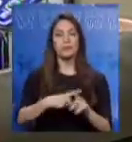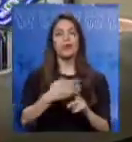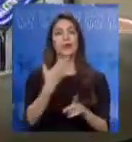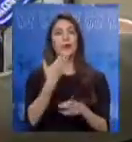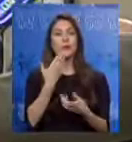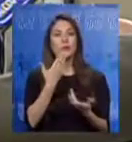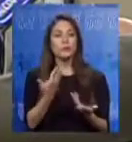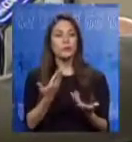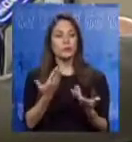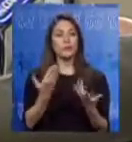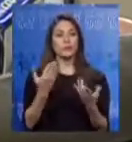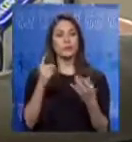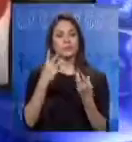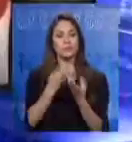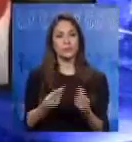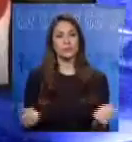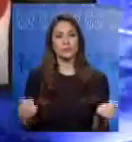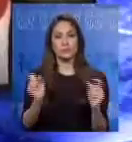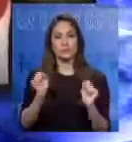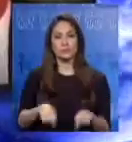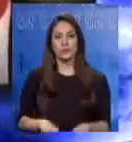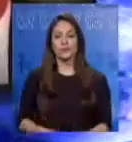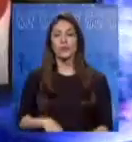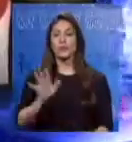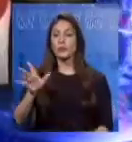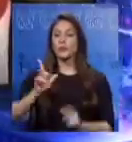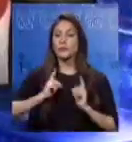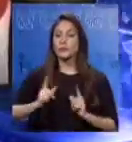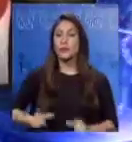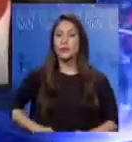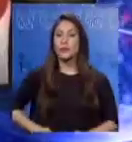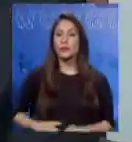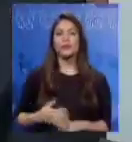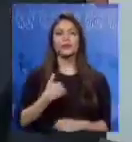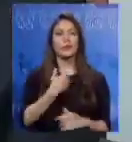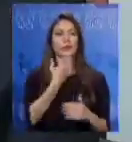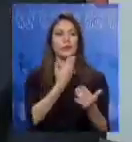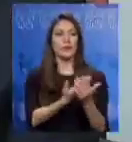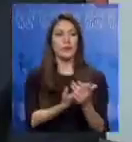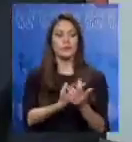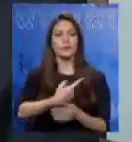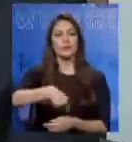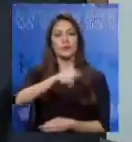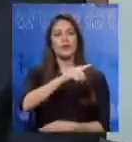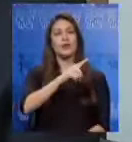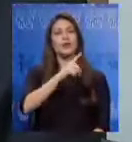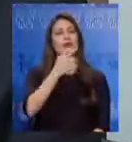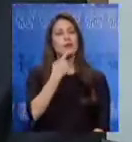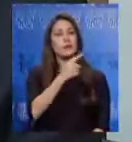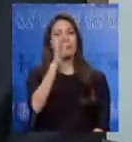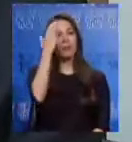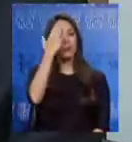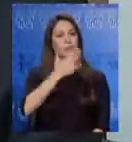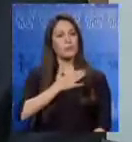consensuados y más consolidados. Su estado de salud. Yo le agradezco muchísimo al señor Solines que se